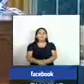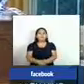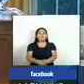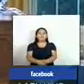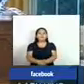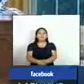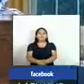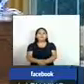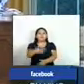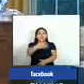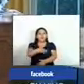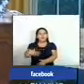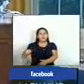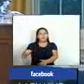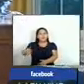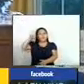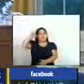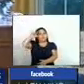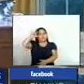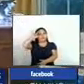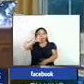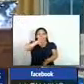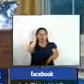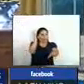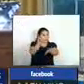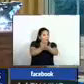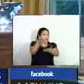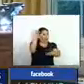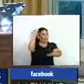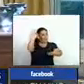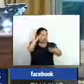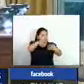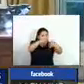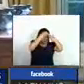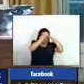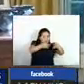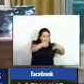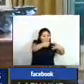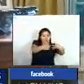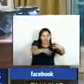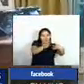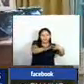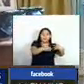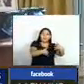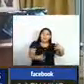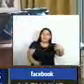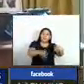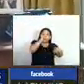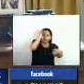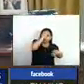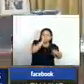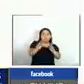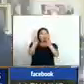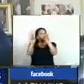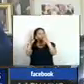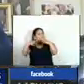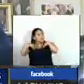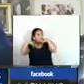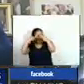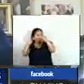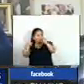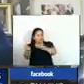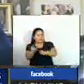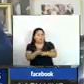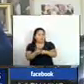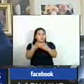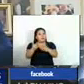el presidente Biden dio marcha atrás a las políticas del exmandatario Donald Trump sobre el sistema de atención médica para los estadounidenses y a